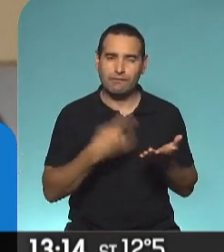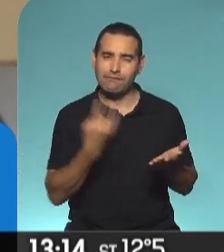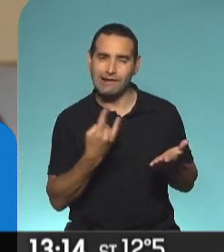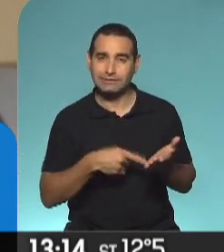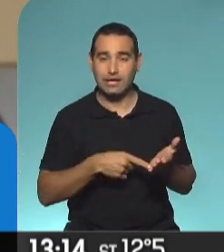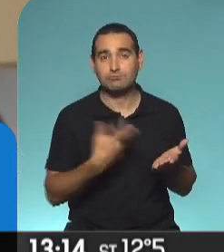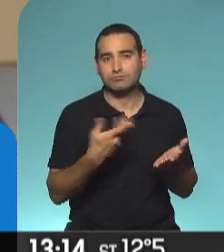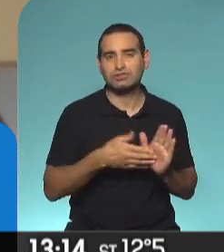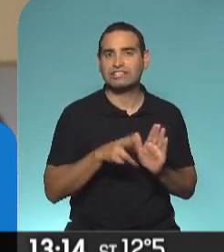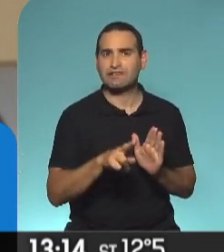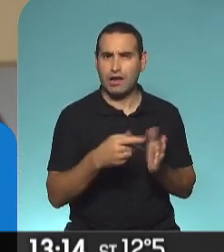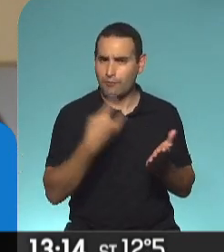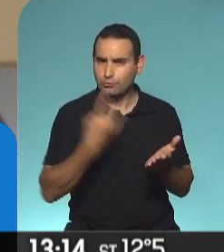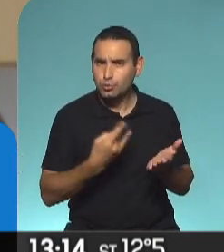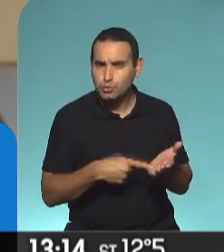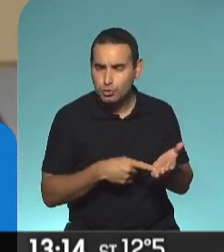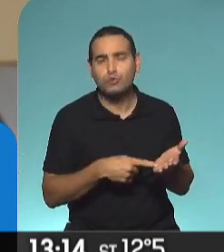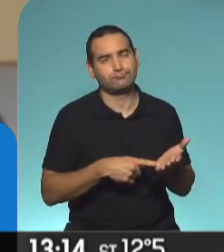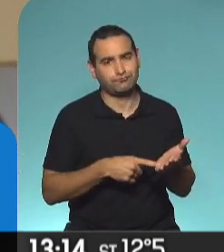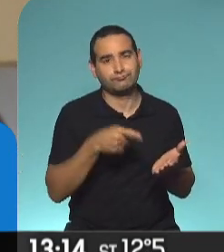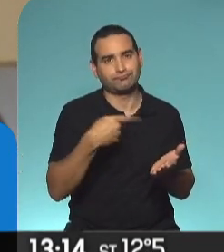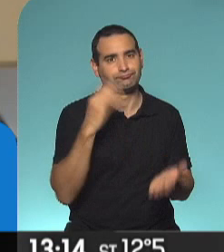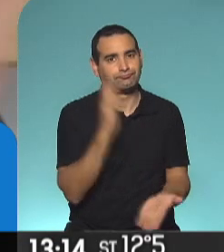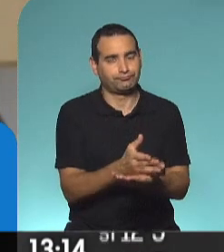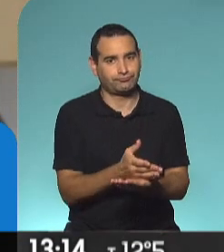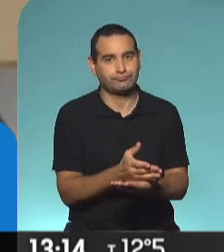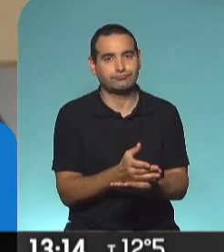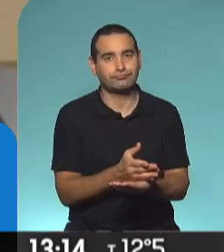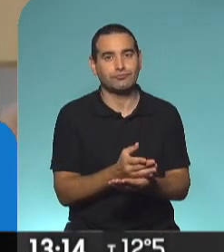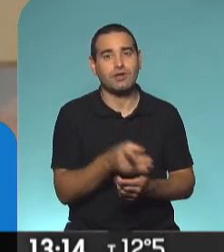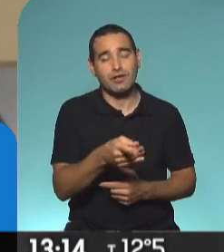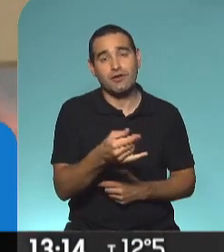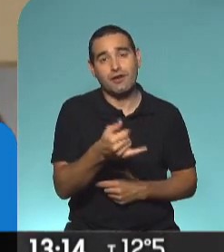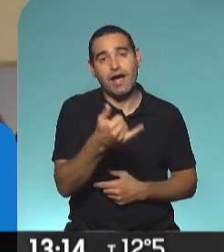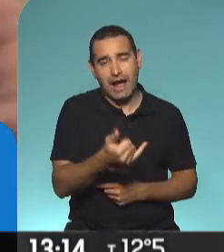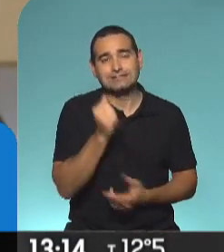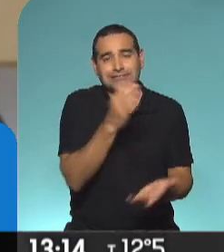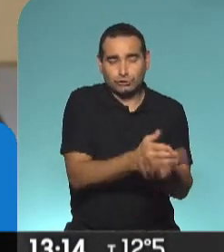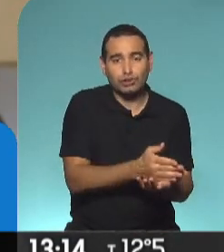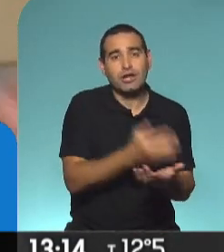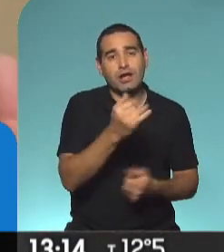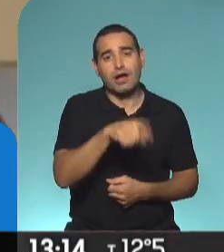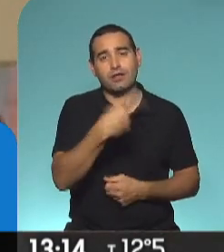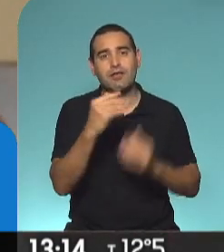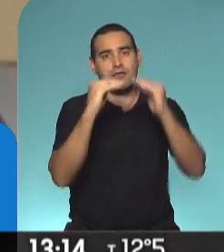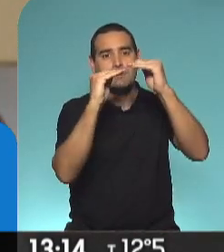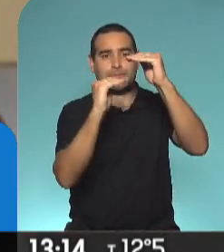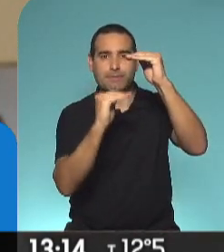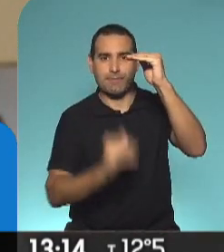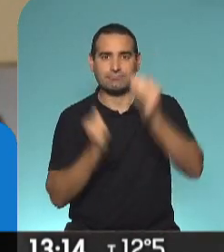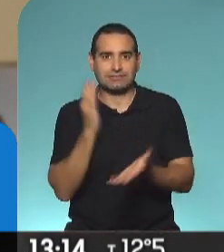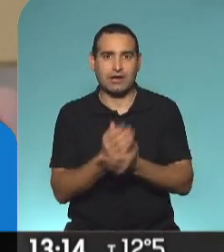por ejemplo certificados no habilitantes bueno esas tienen obviamente un tipo de sanciones hay una escala bastante amplia de